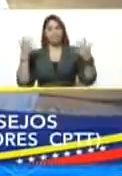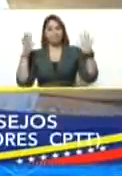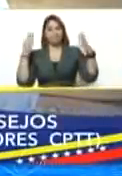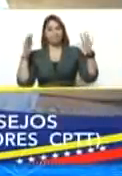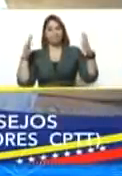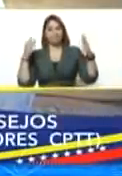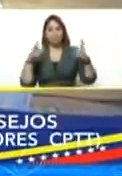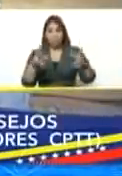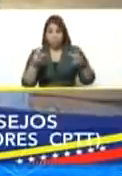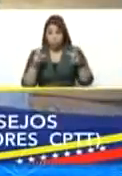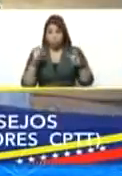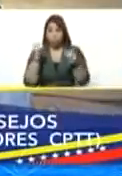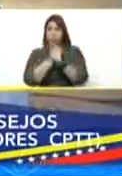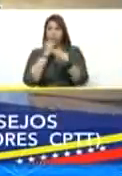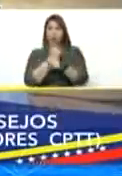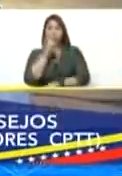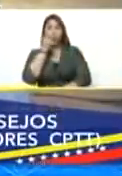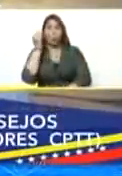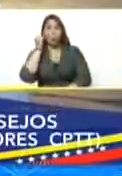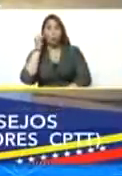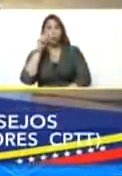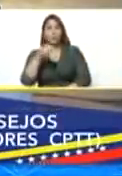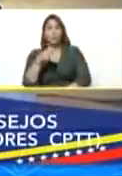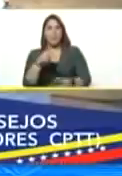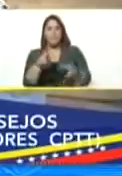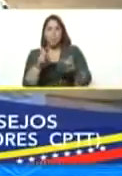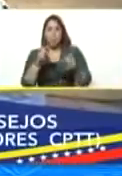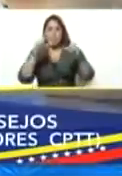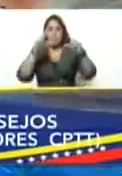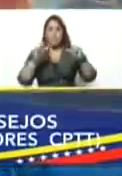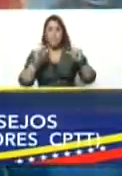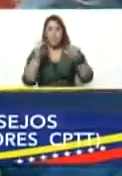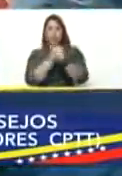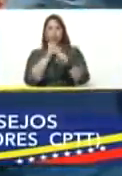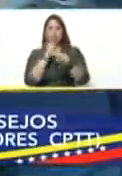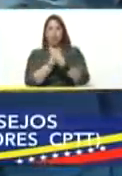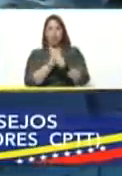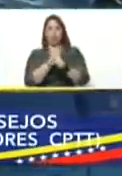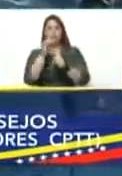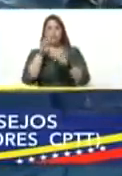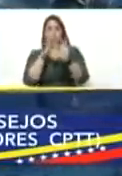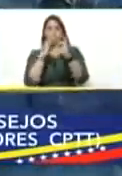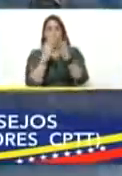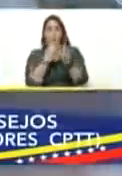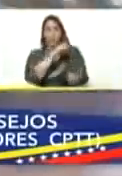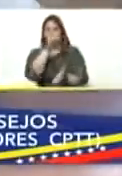El salario de los trabajadores y el ingreso mínimo de los trabajadores y de la familia.